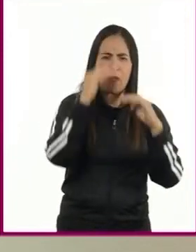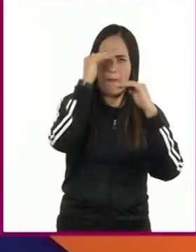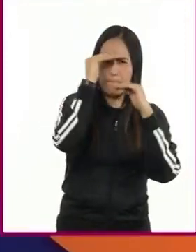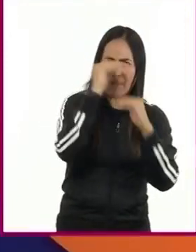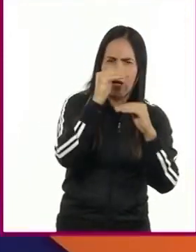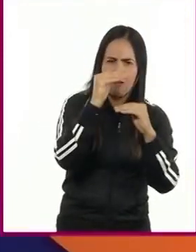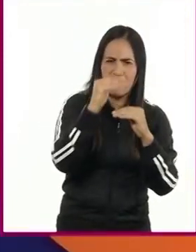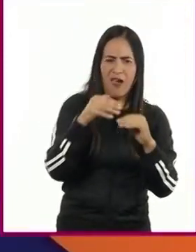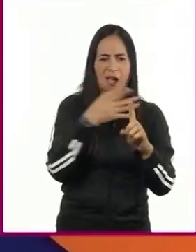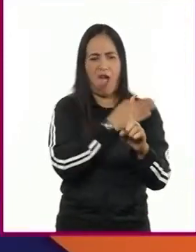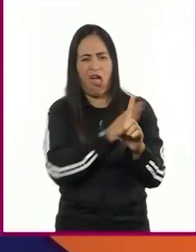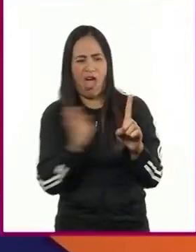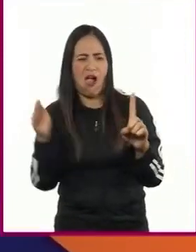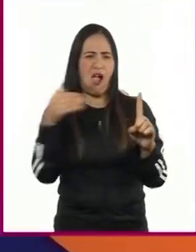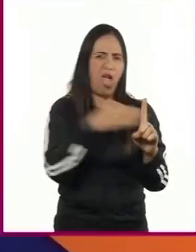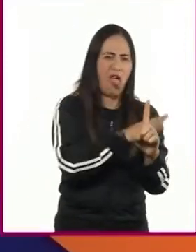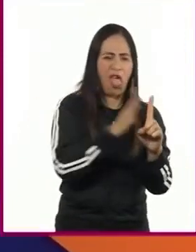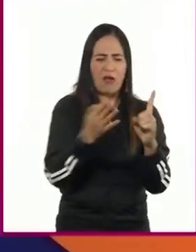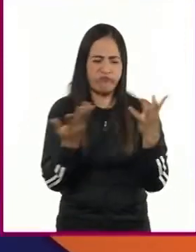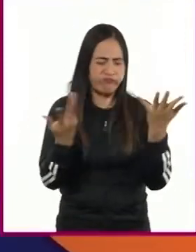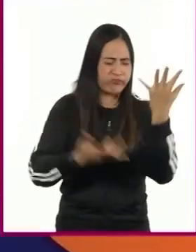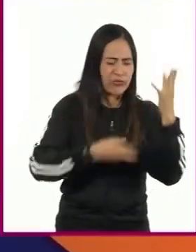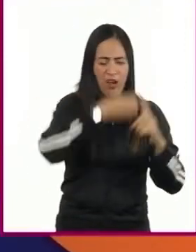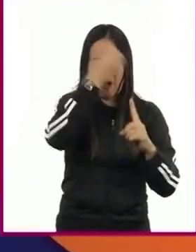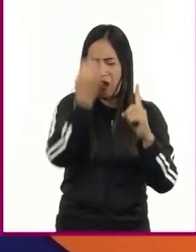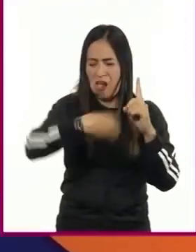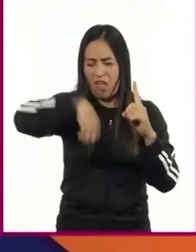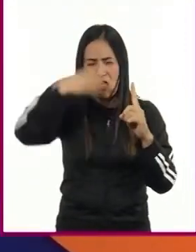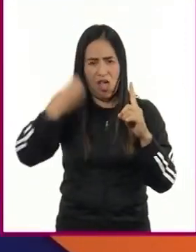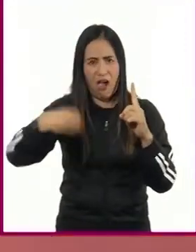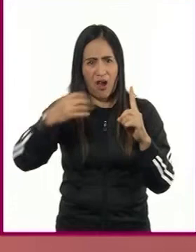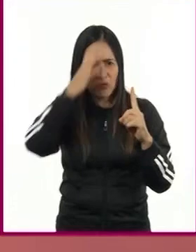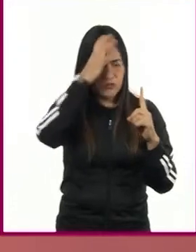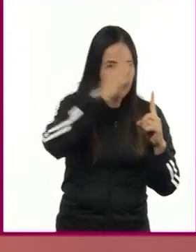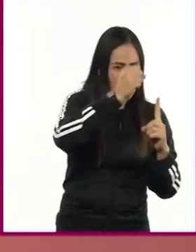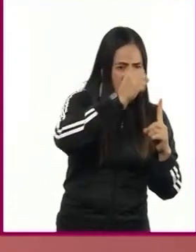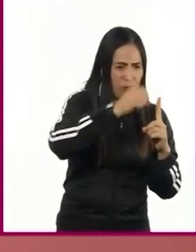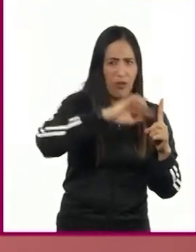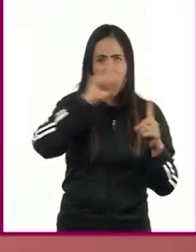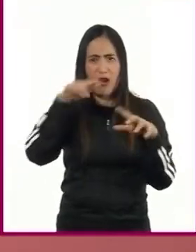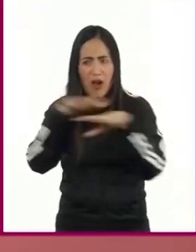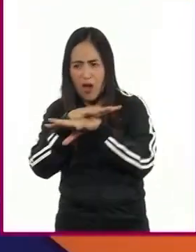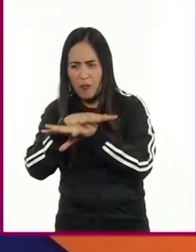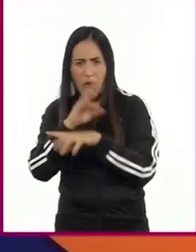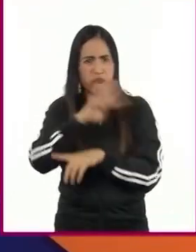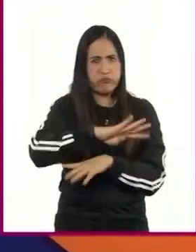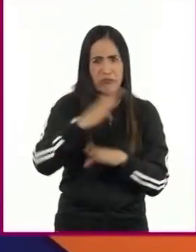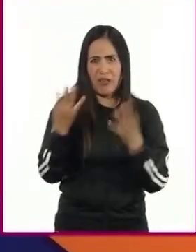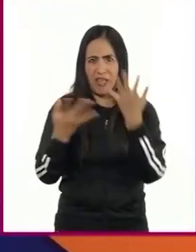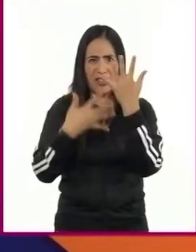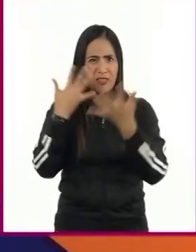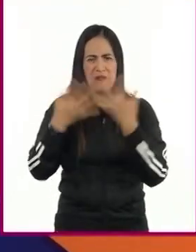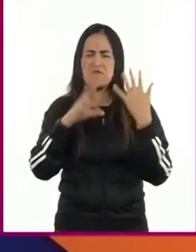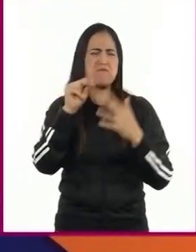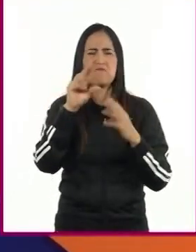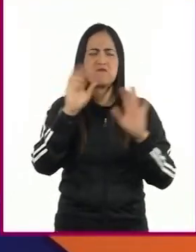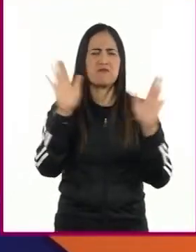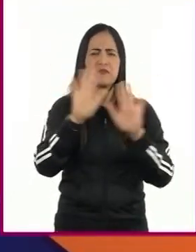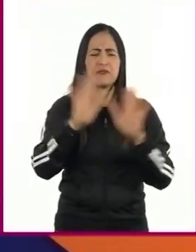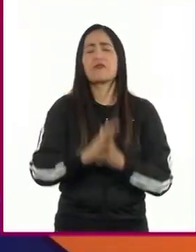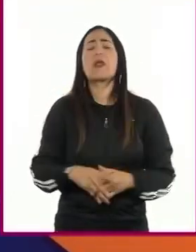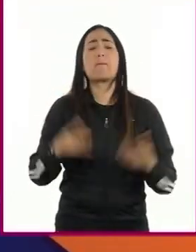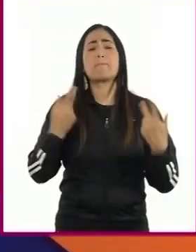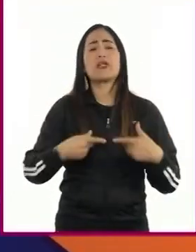y evitaremos divagar brincando desordenadamente de un concepto a otro. Así es, Daniel. Y no olviden que cada persona determina